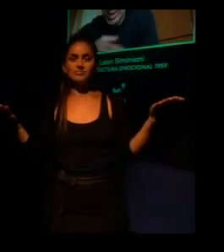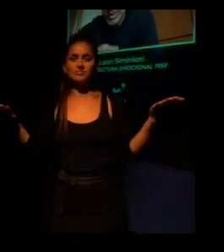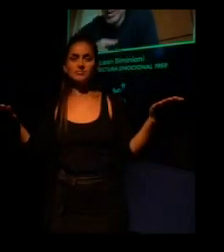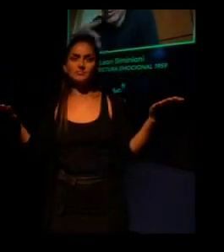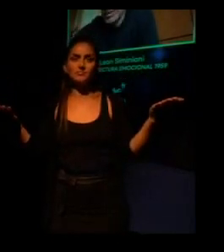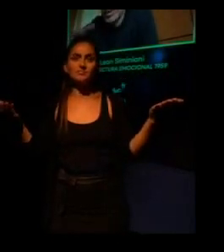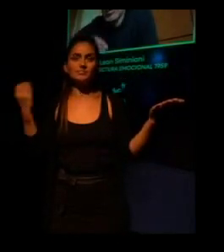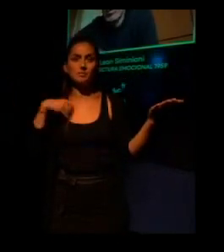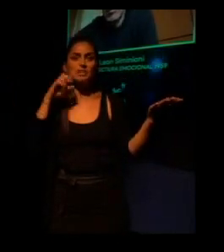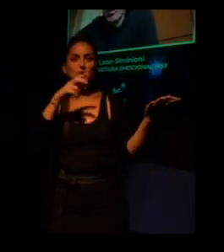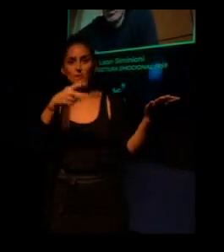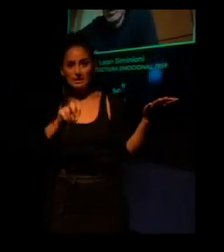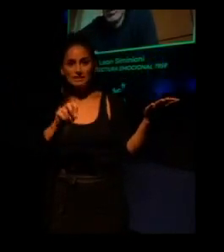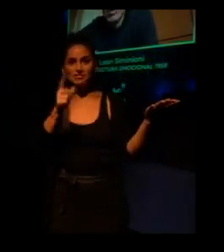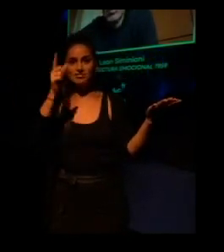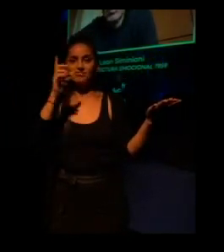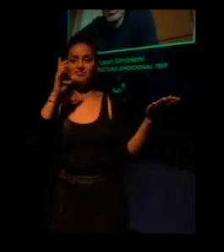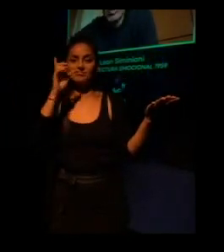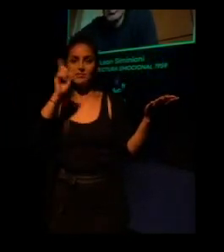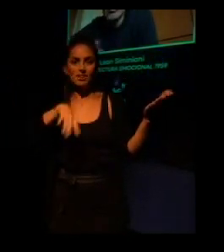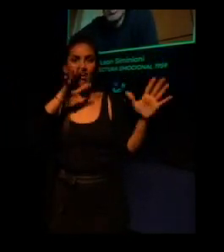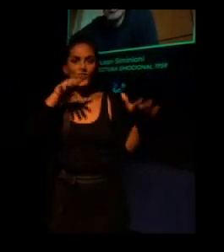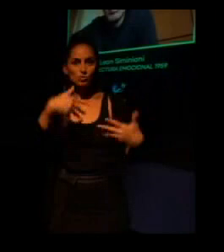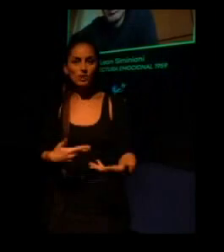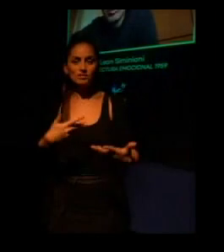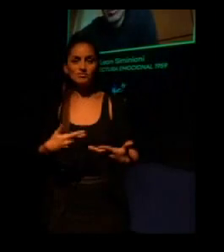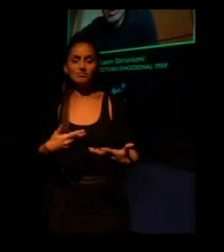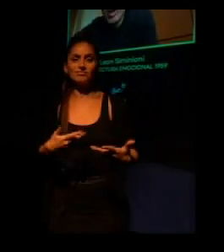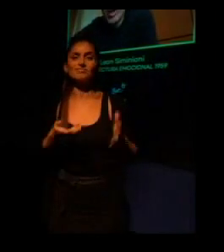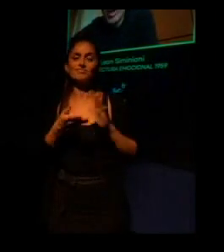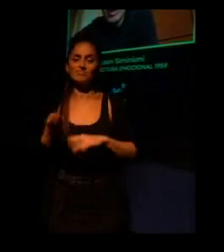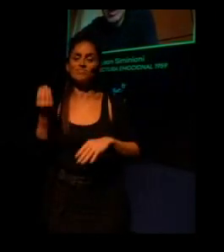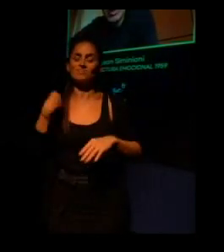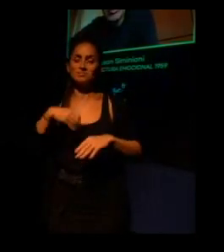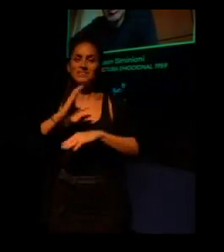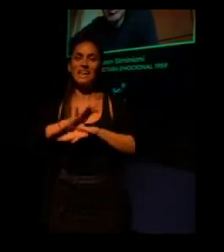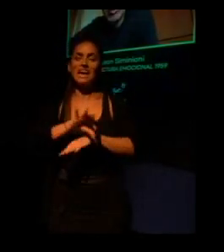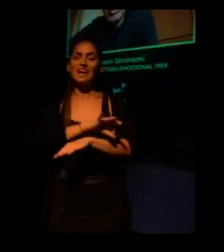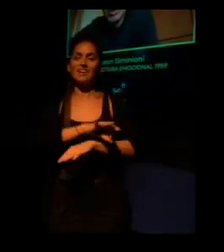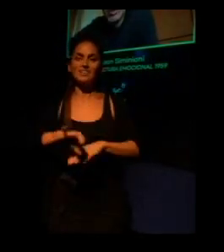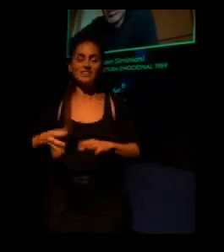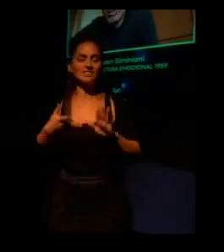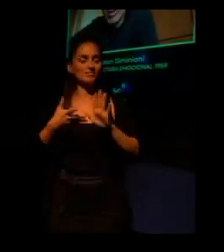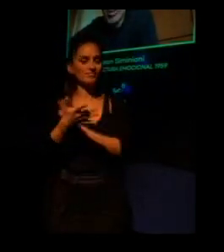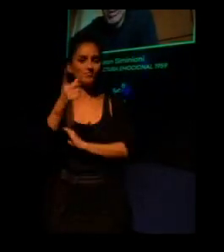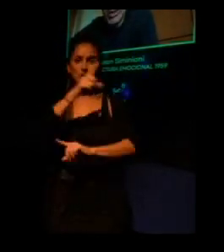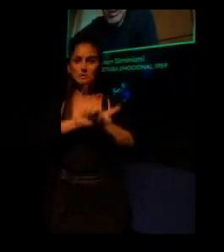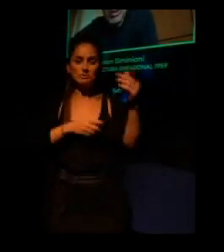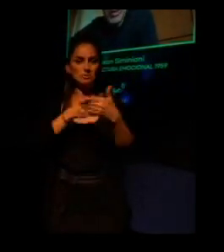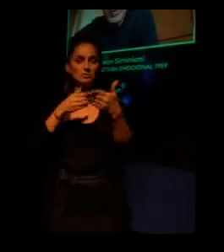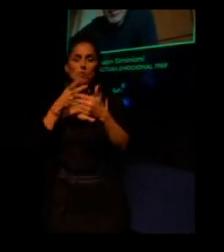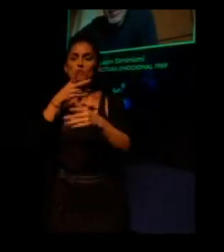en el siglo XX y hoy vio truncada su carrera por las circunstancias